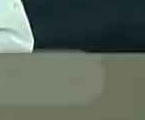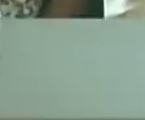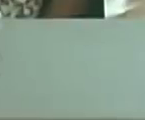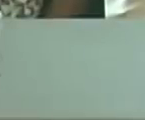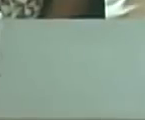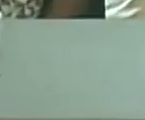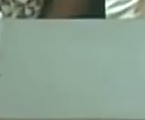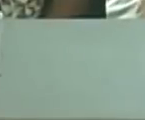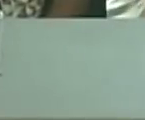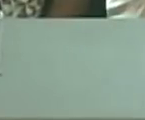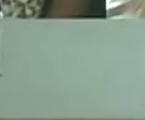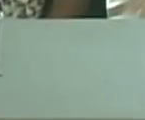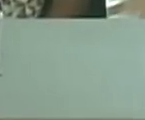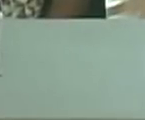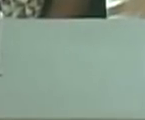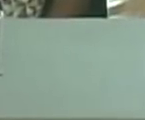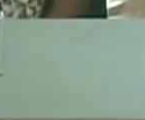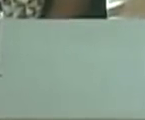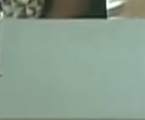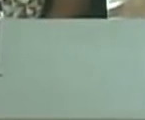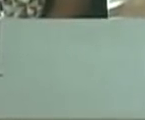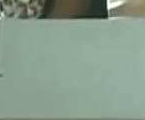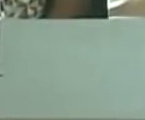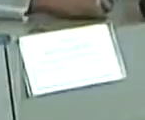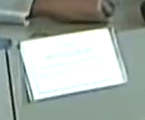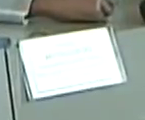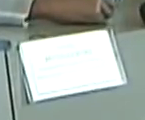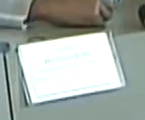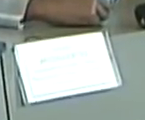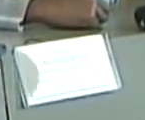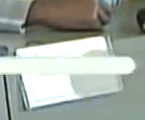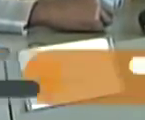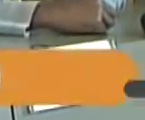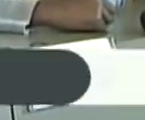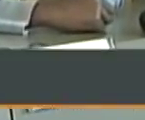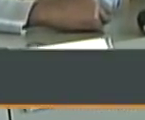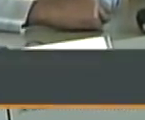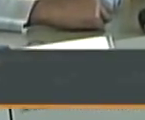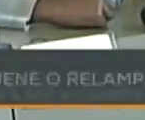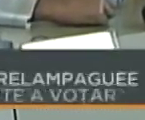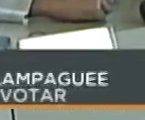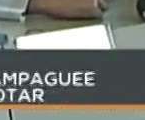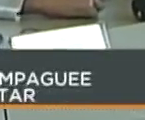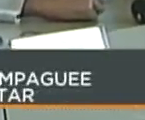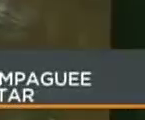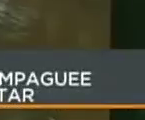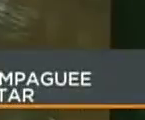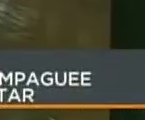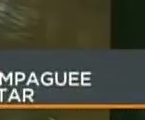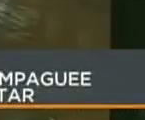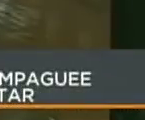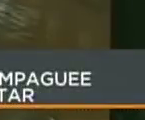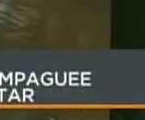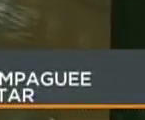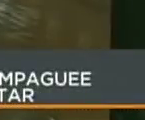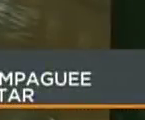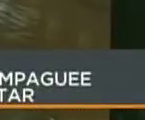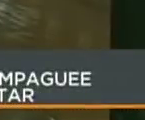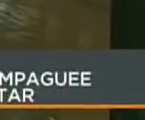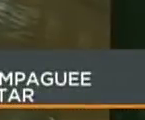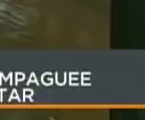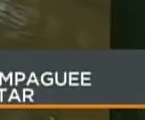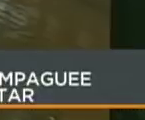a un presidente y a otro y a otro. Cuando empezó la revolución bolivariana estaba Bill Clinton.